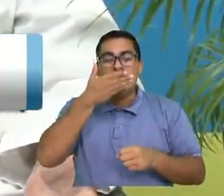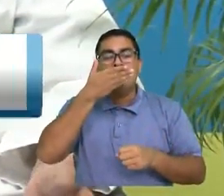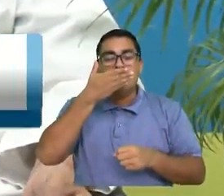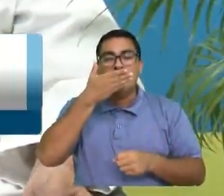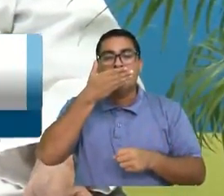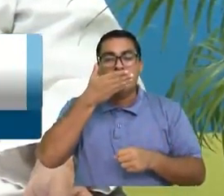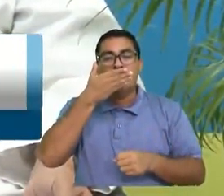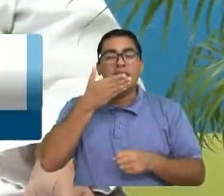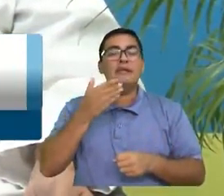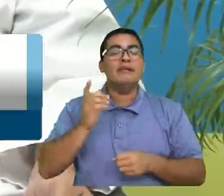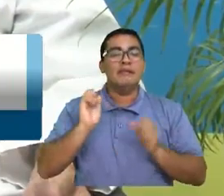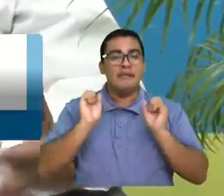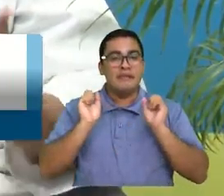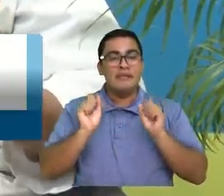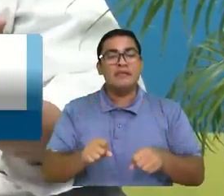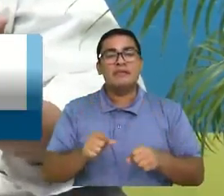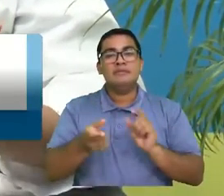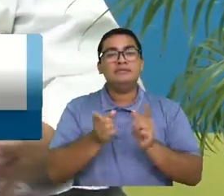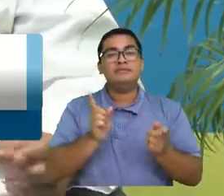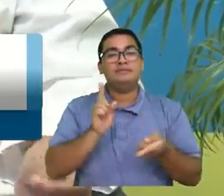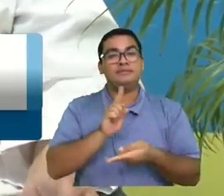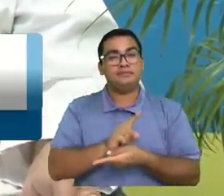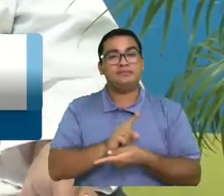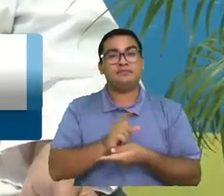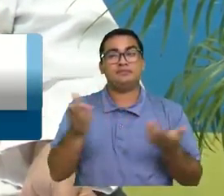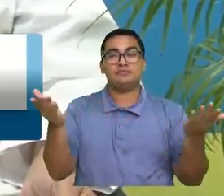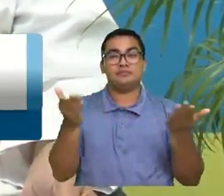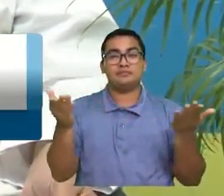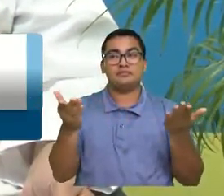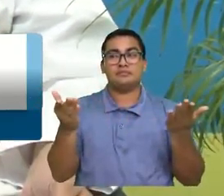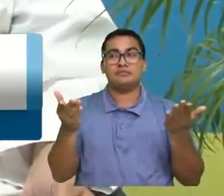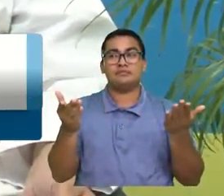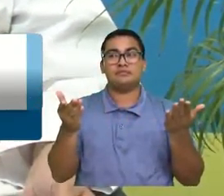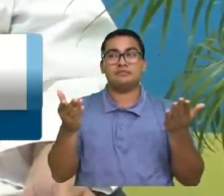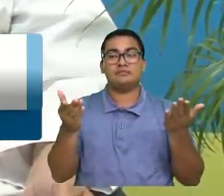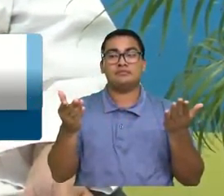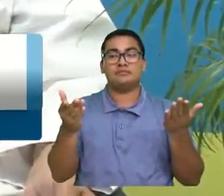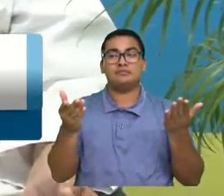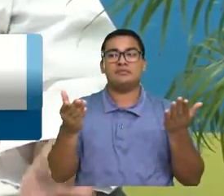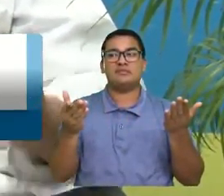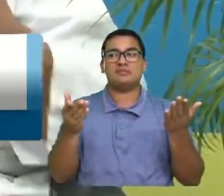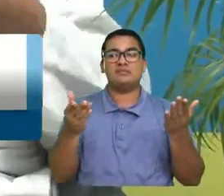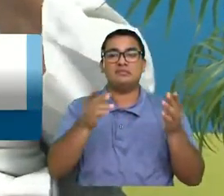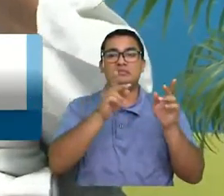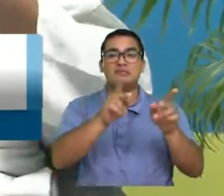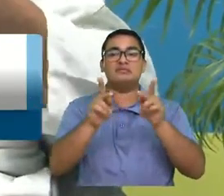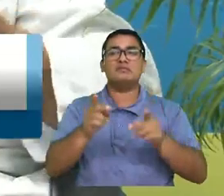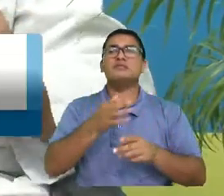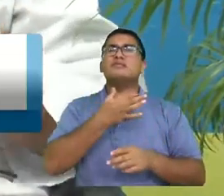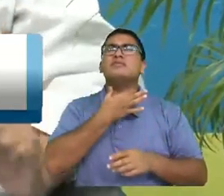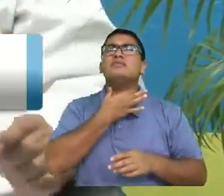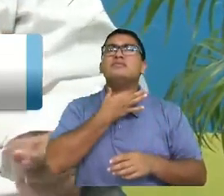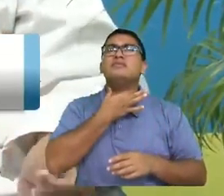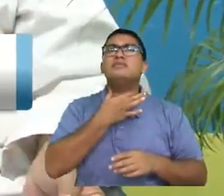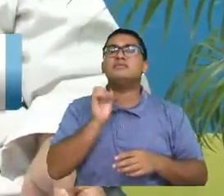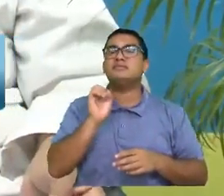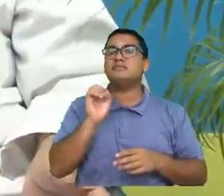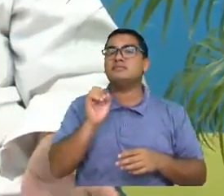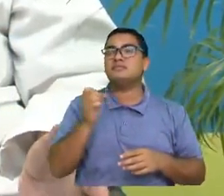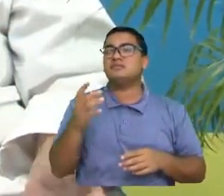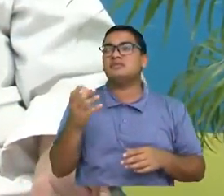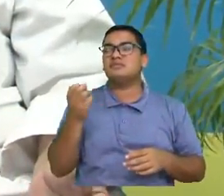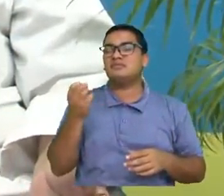agudas. Y pues con eso conlleva algunas veces de que te comienza a sentir un dolorcito en la garganta.